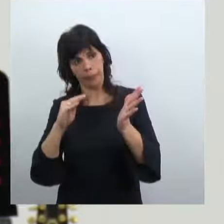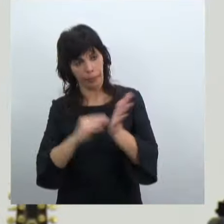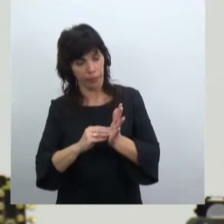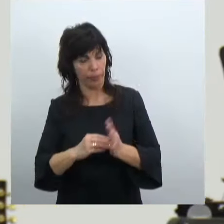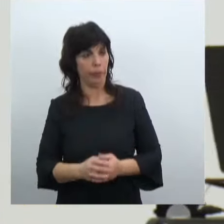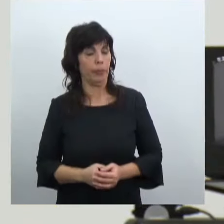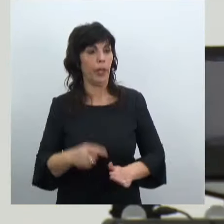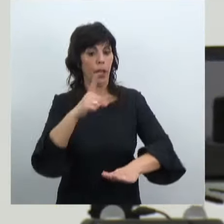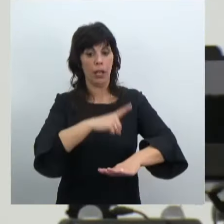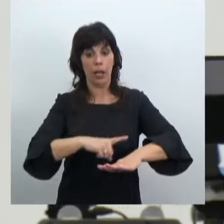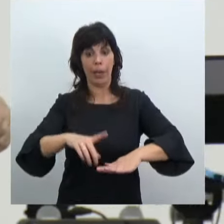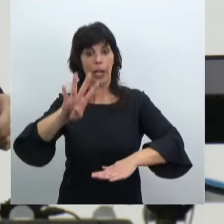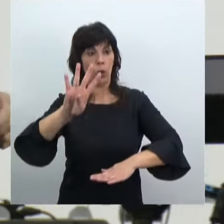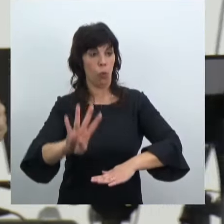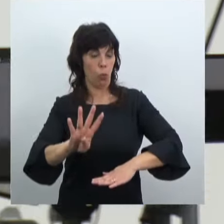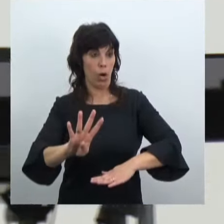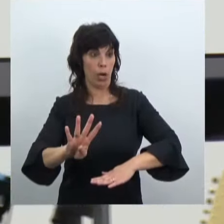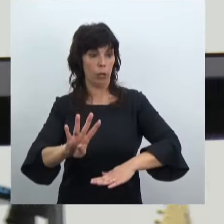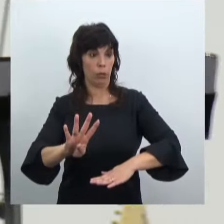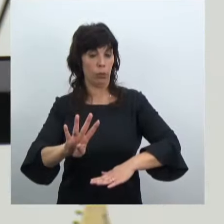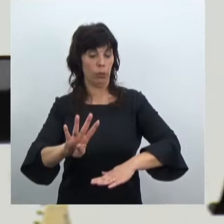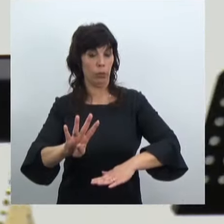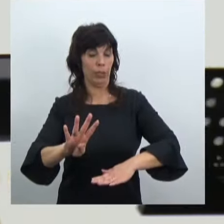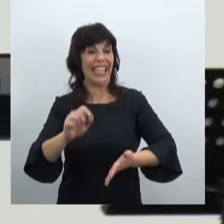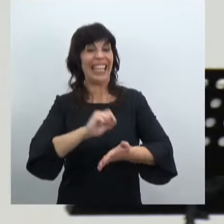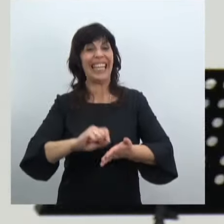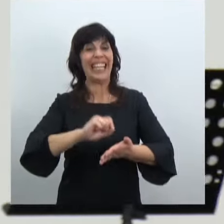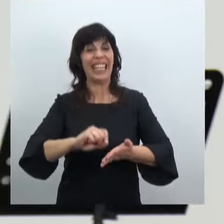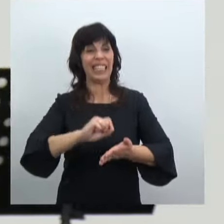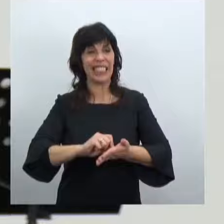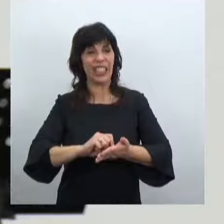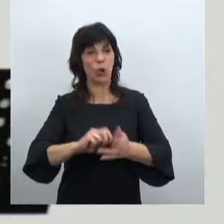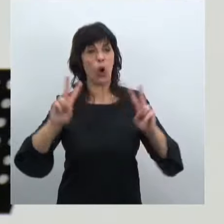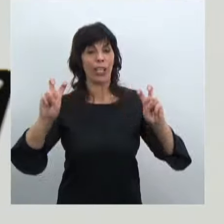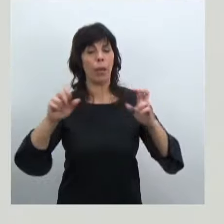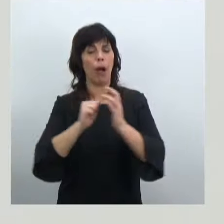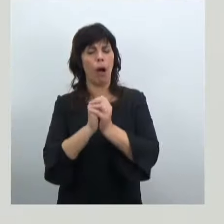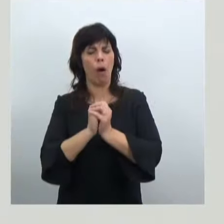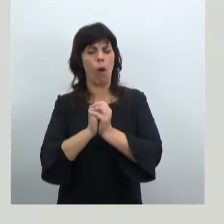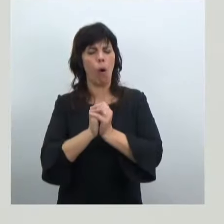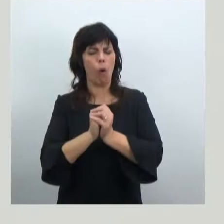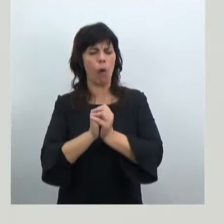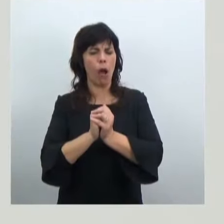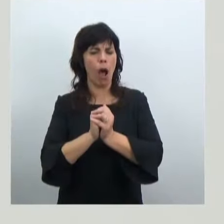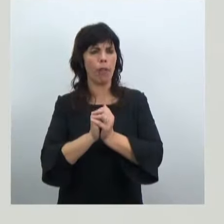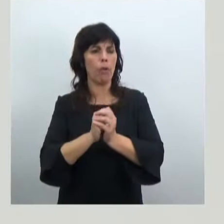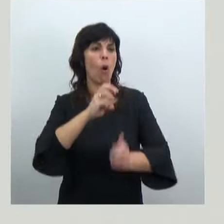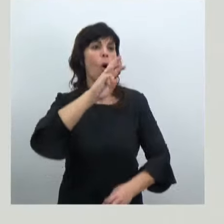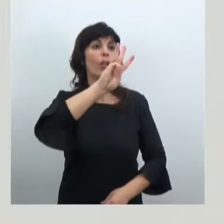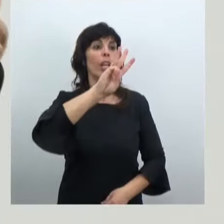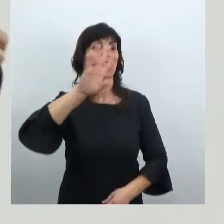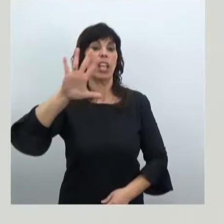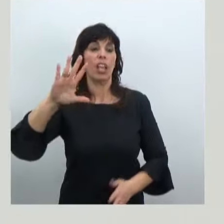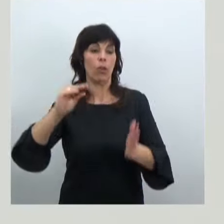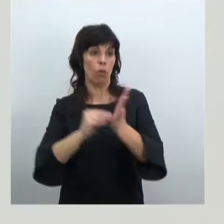4 evangelios encontramos 35 veces que el Señor habló, o Él